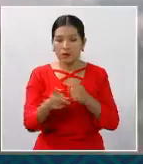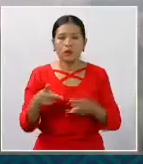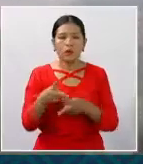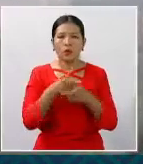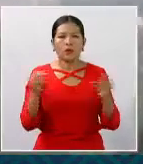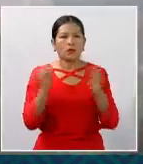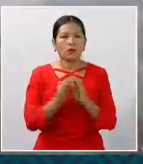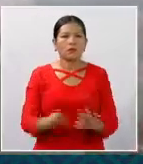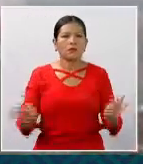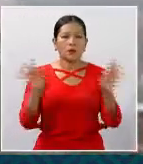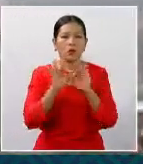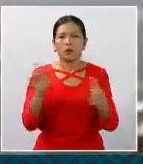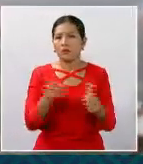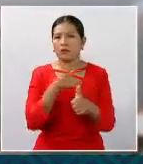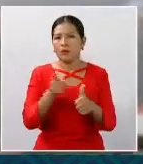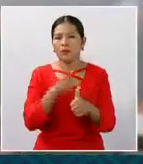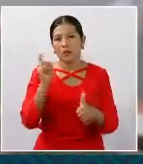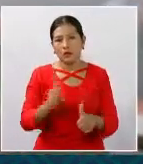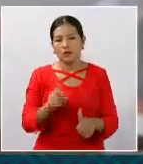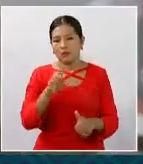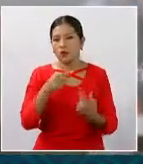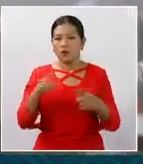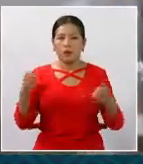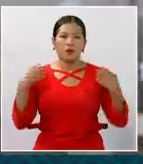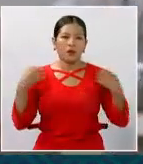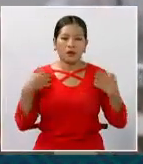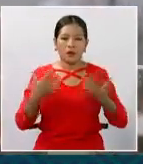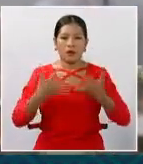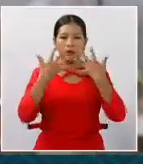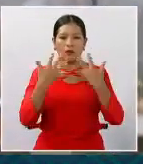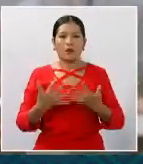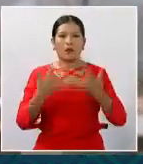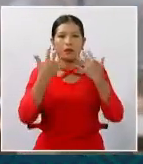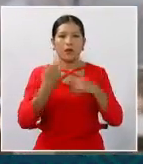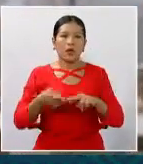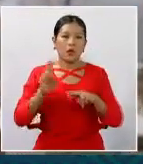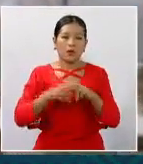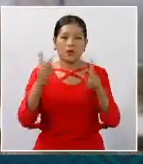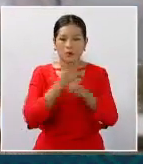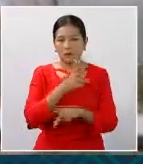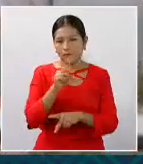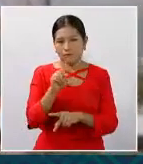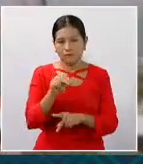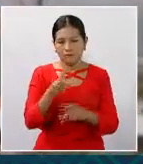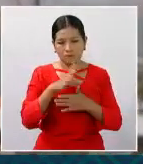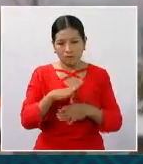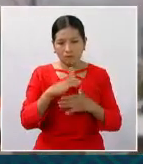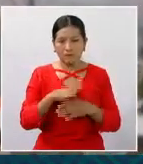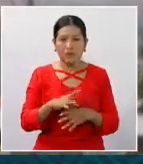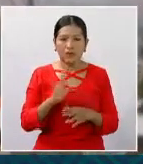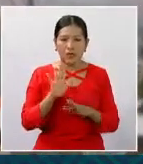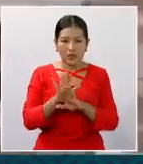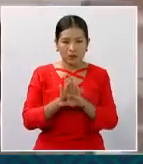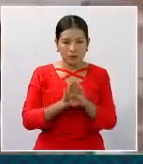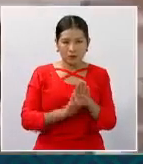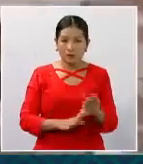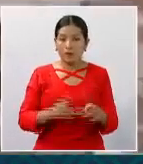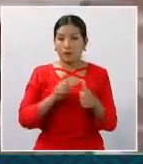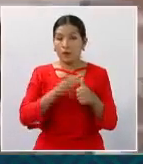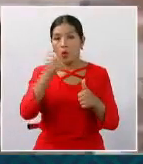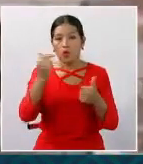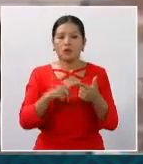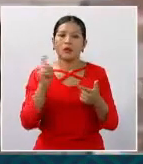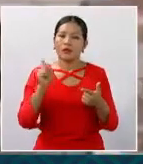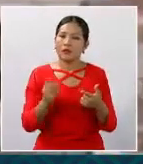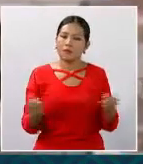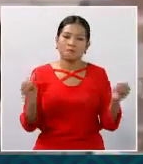principales que tienen que tener primero es evitar actividades físicas al aire libre, que incrementaría un poco en el tema de su salud. El otro es la hidratación que